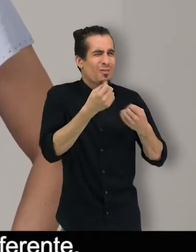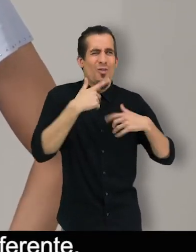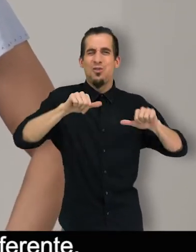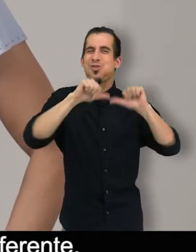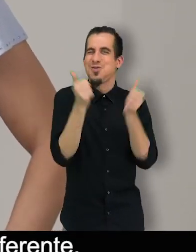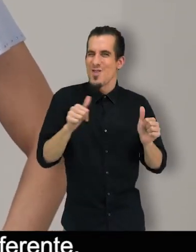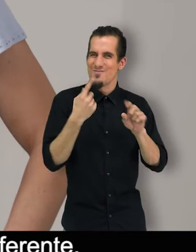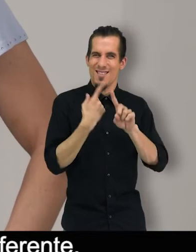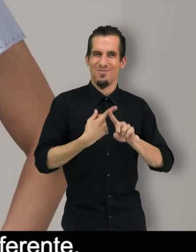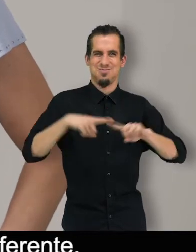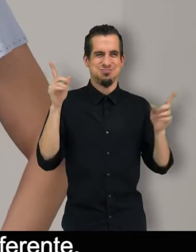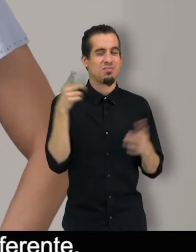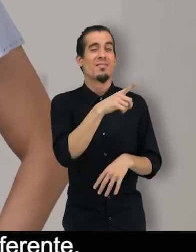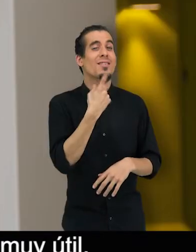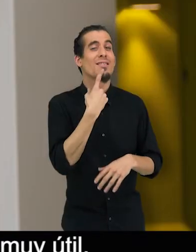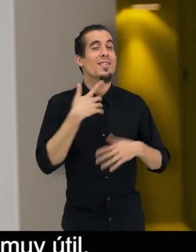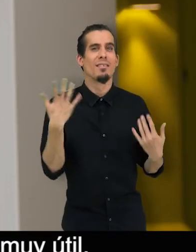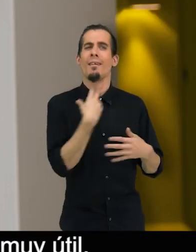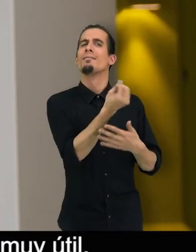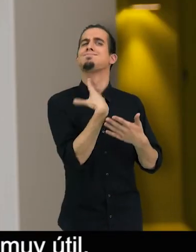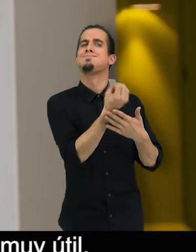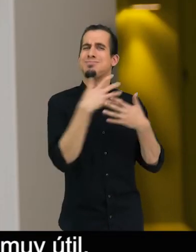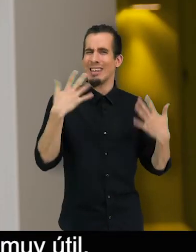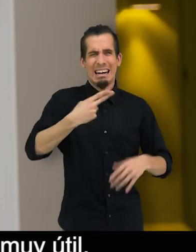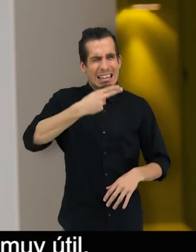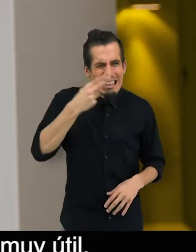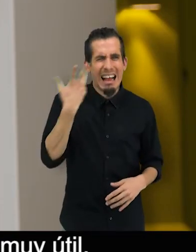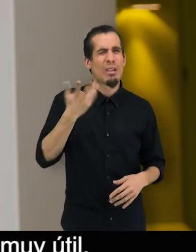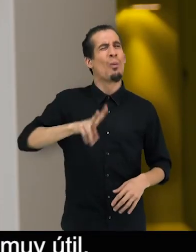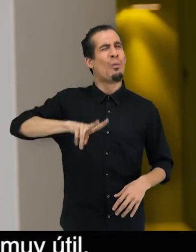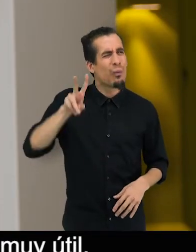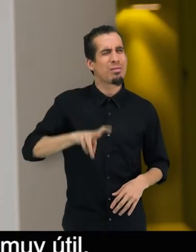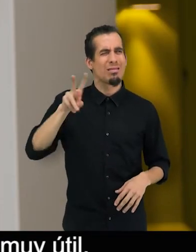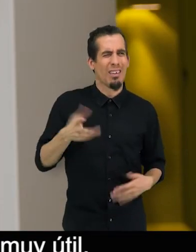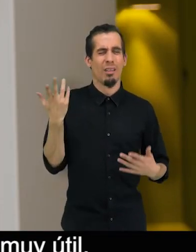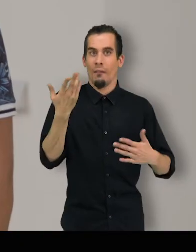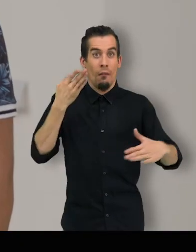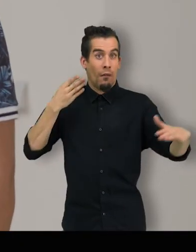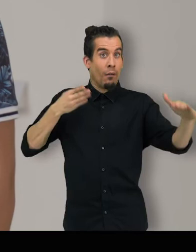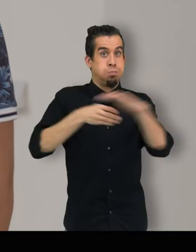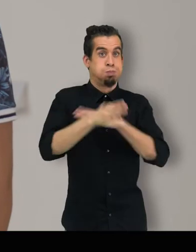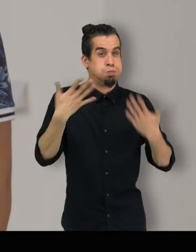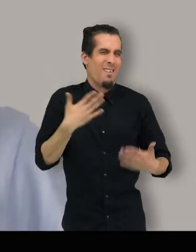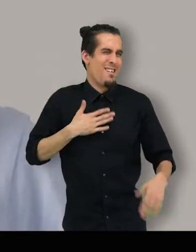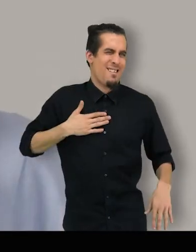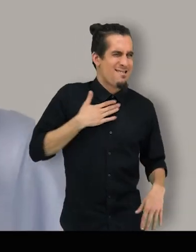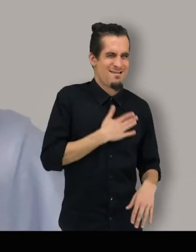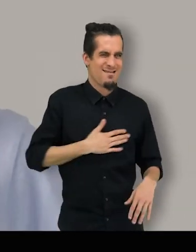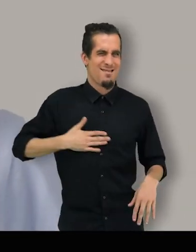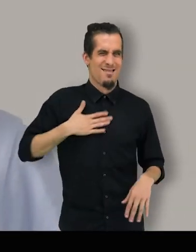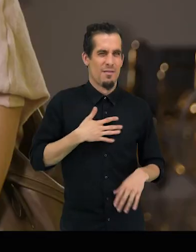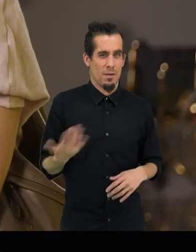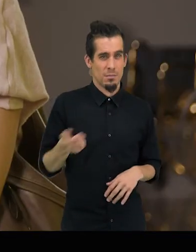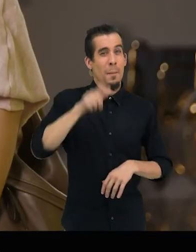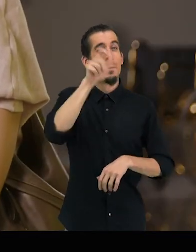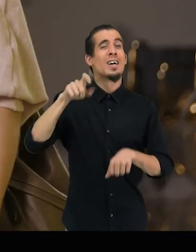de recibir información muy diferente. Lo que dice, la información que nos da es muy interesante y muy útil. Y muy accesible. Es muy